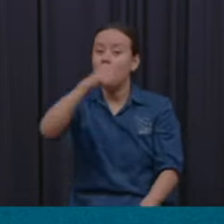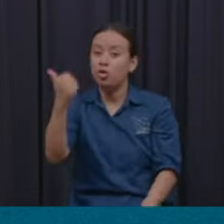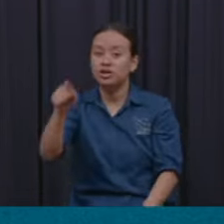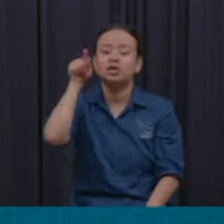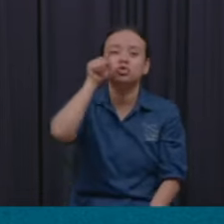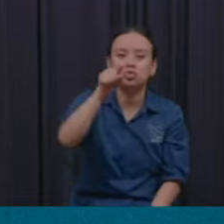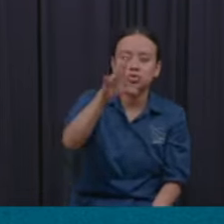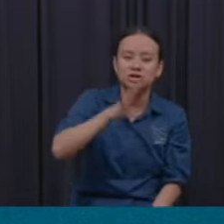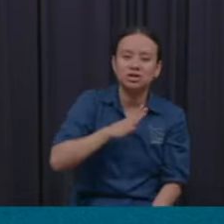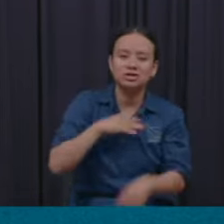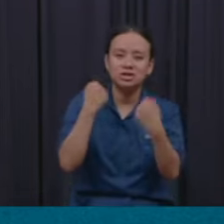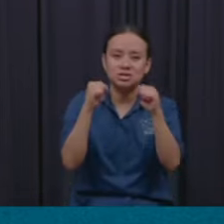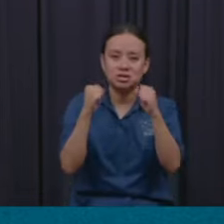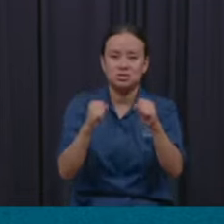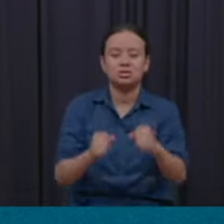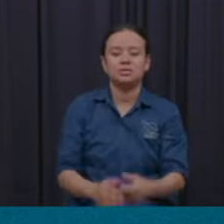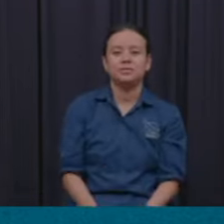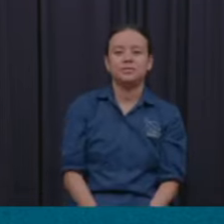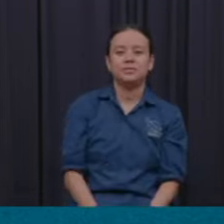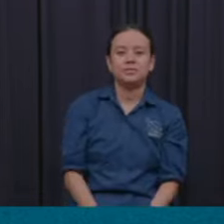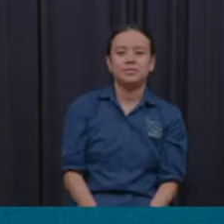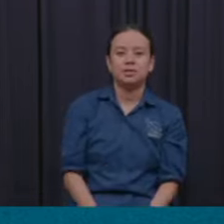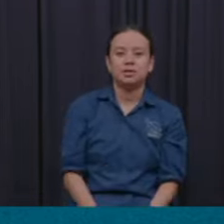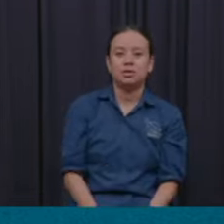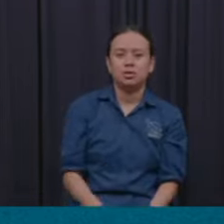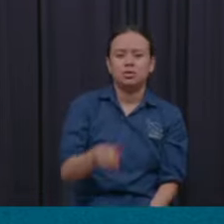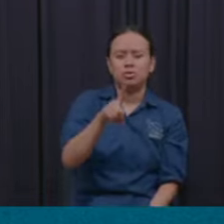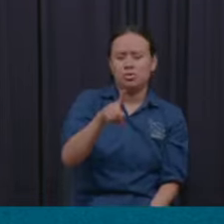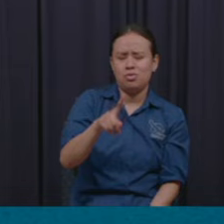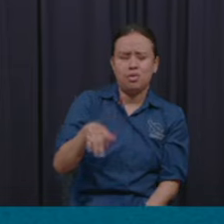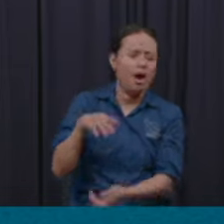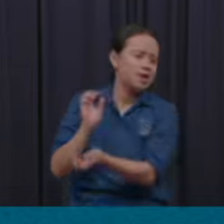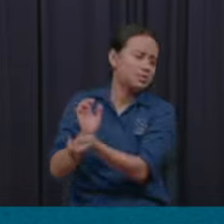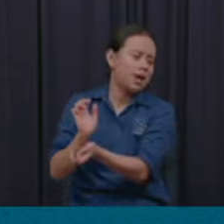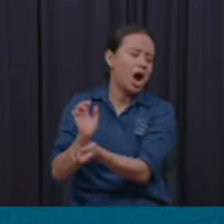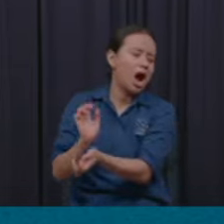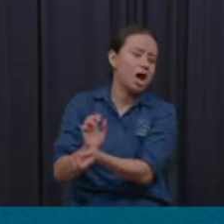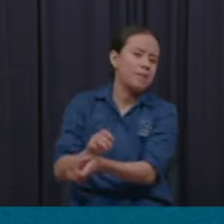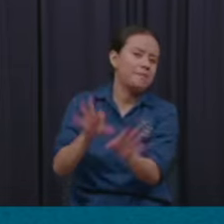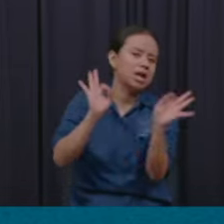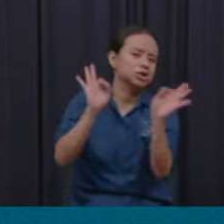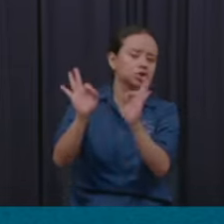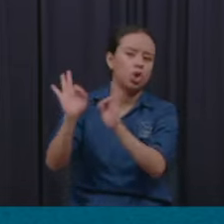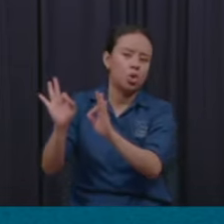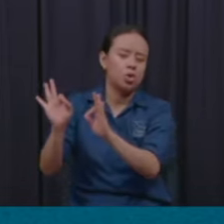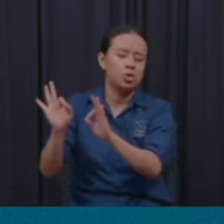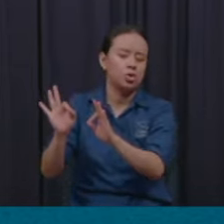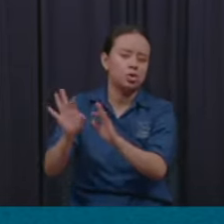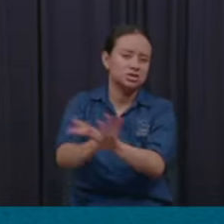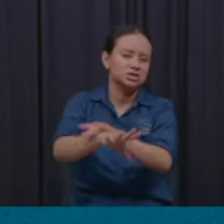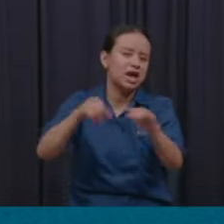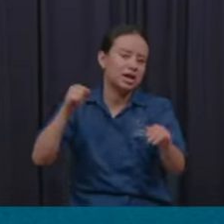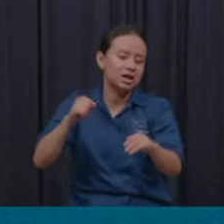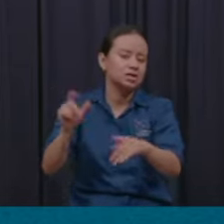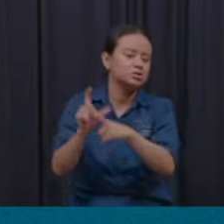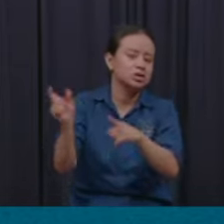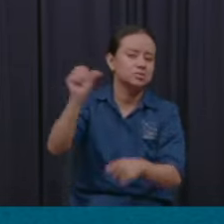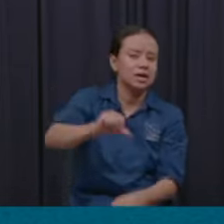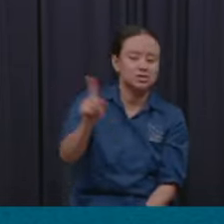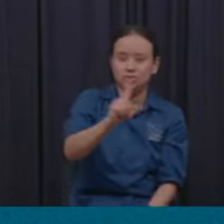vas a hacer. No esperes que un pastor vaya, sáqueme este cuadro, sáqueme. No, nosotros no hacemos eso.